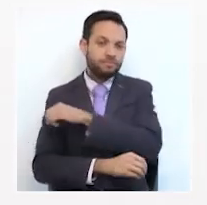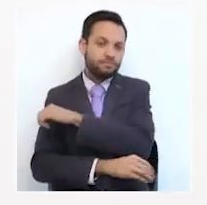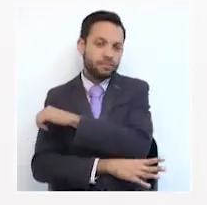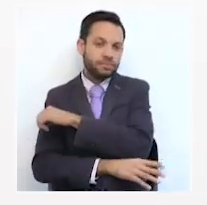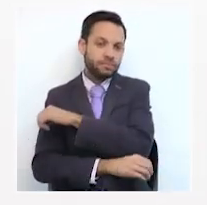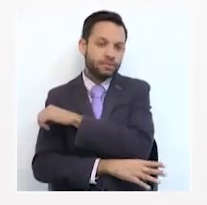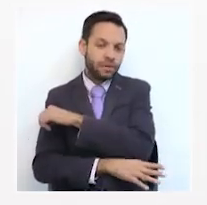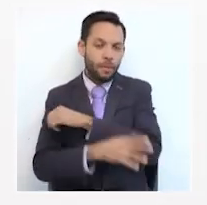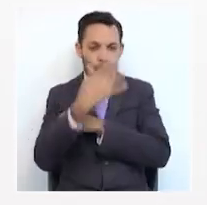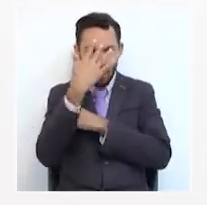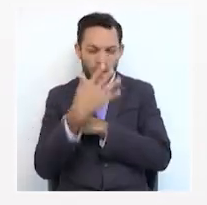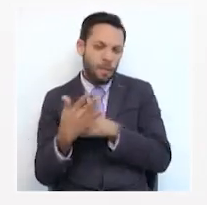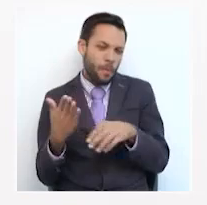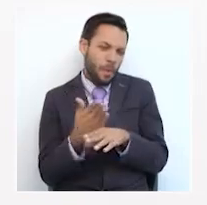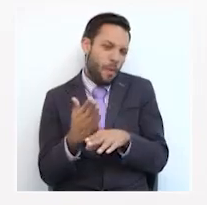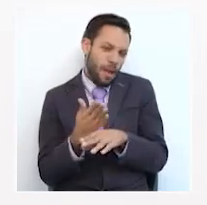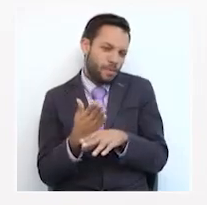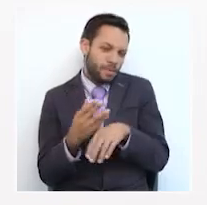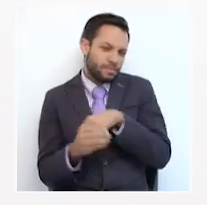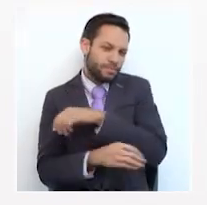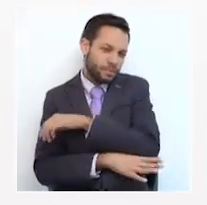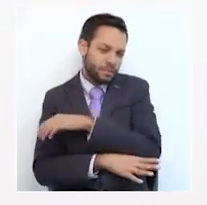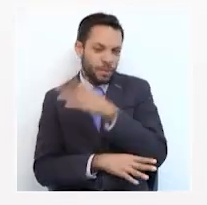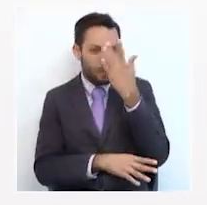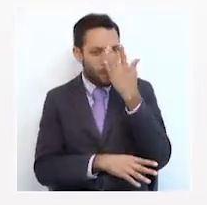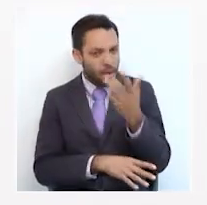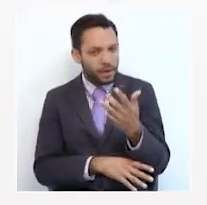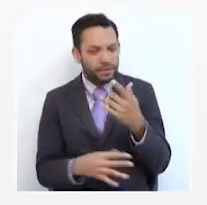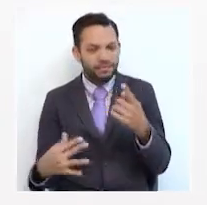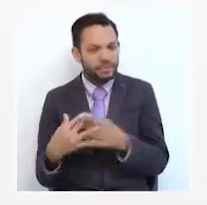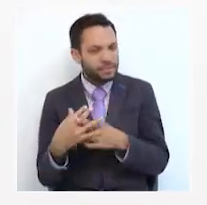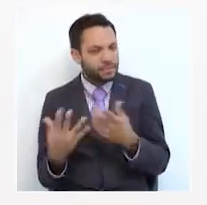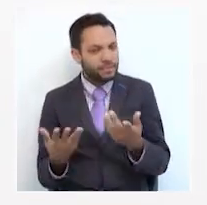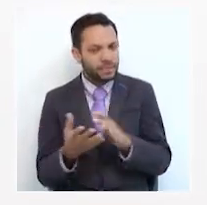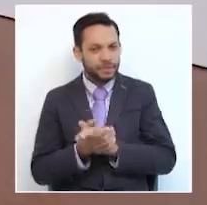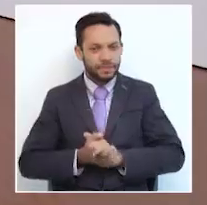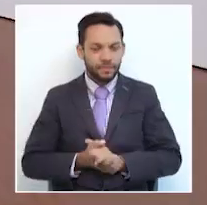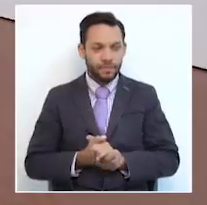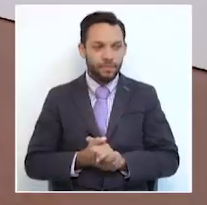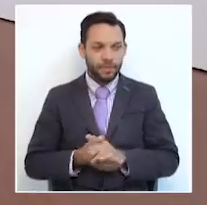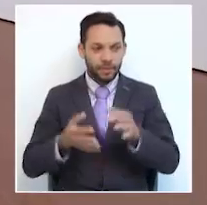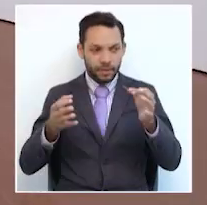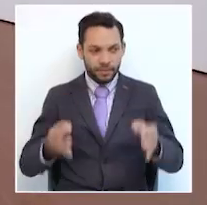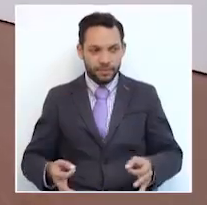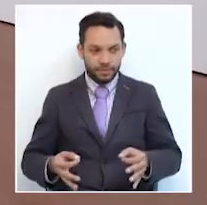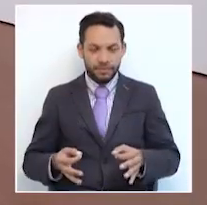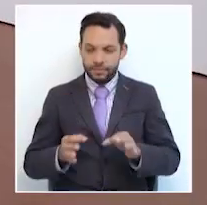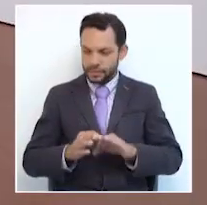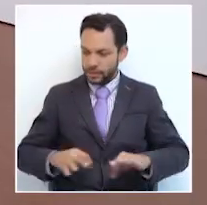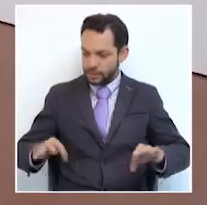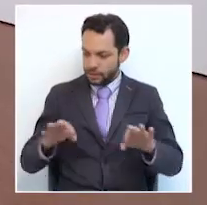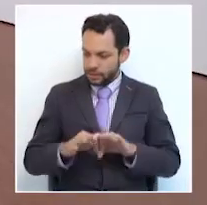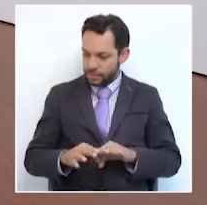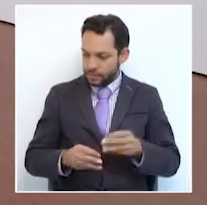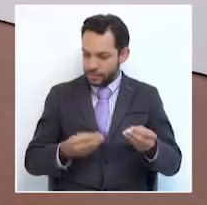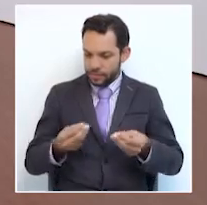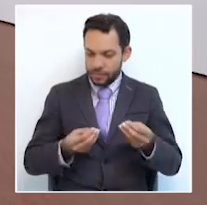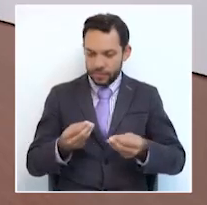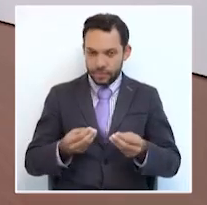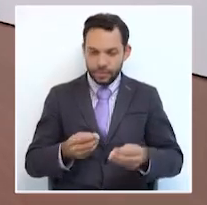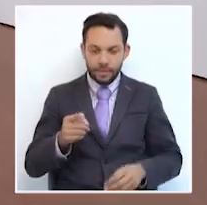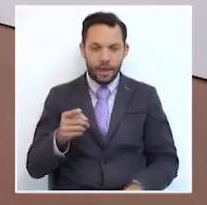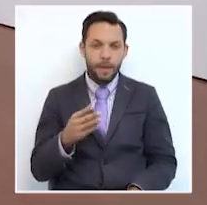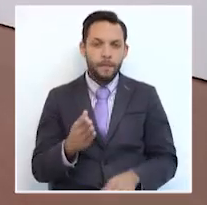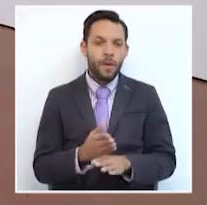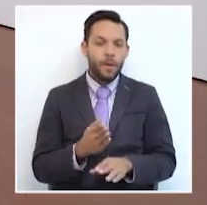suspendo por cortas temporadas no sé por qué me sucede es bueno lo primero es que si es importante que la gente sepa que es el aneurisma y